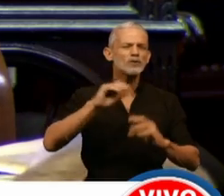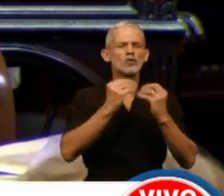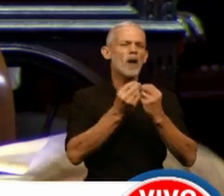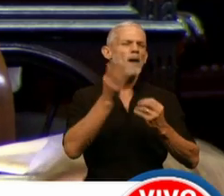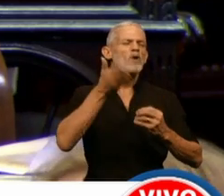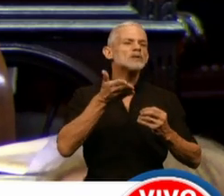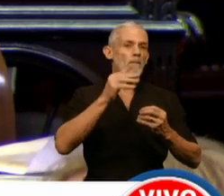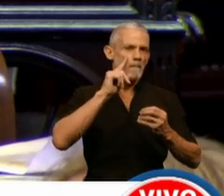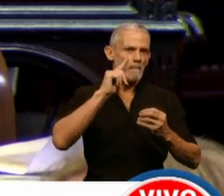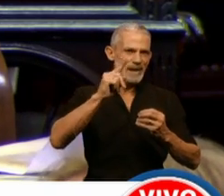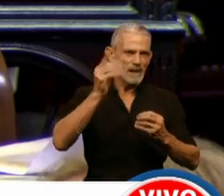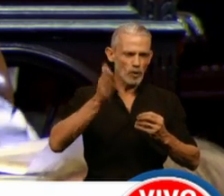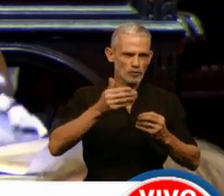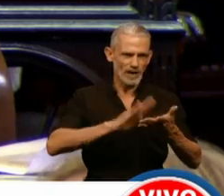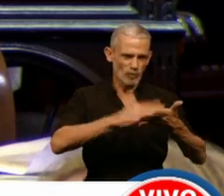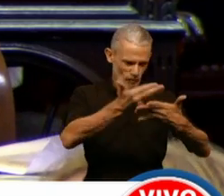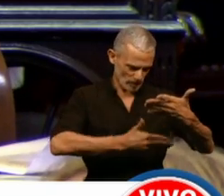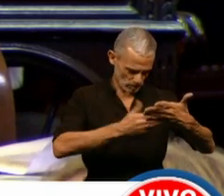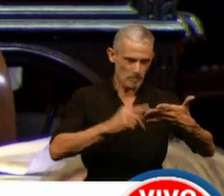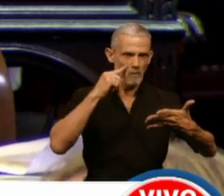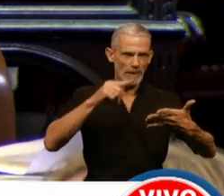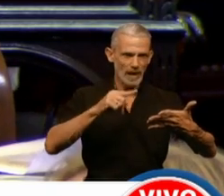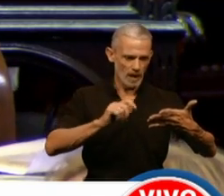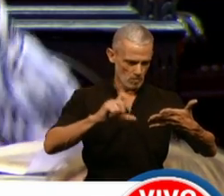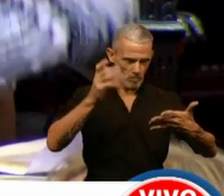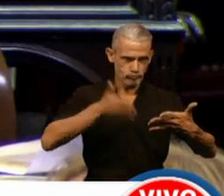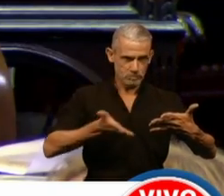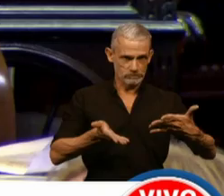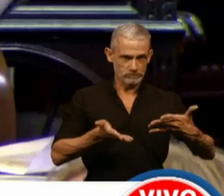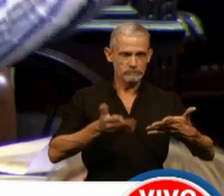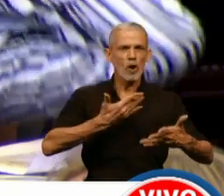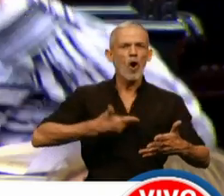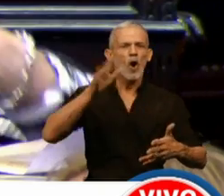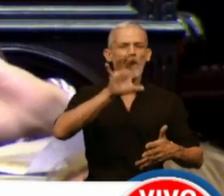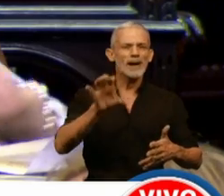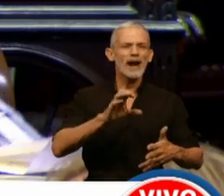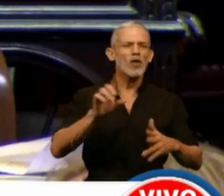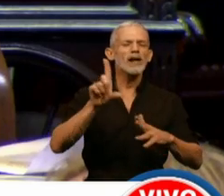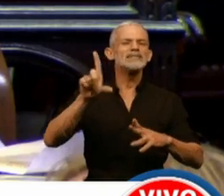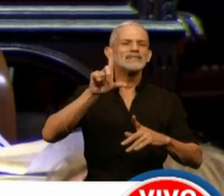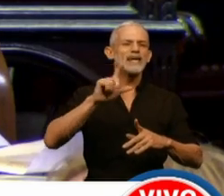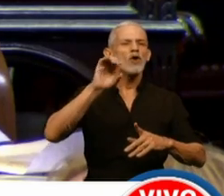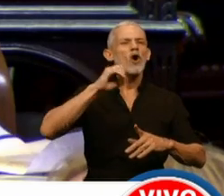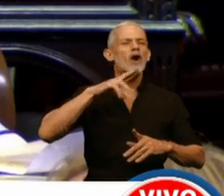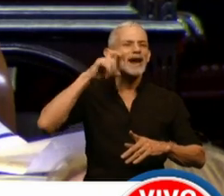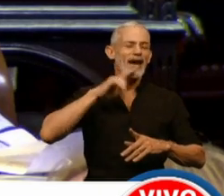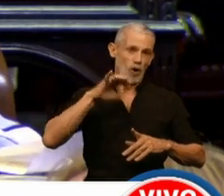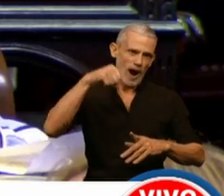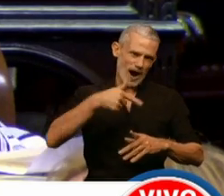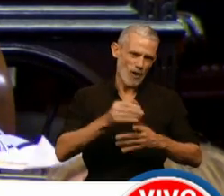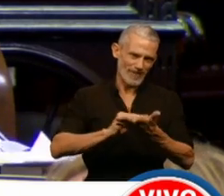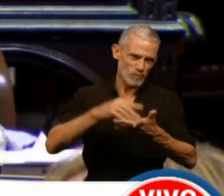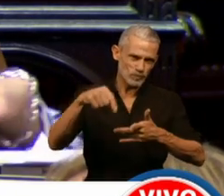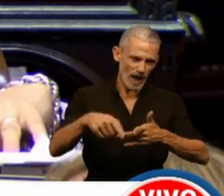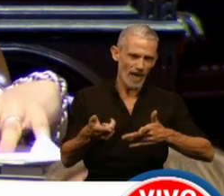en el valor de la factura nuestro gobernador licenciado alfredo cornejo y diputado y